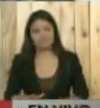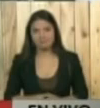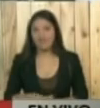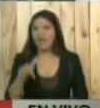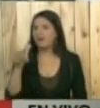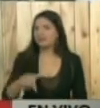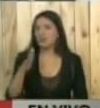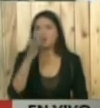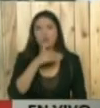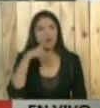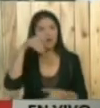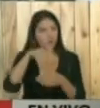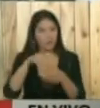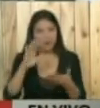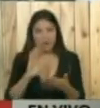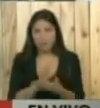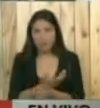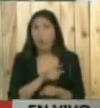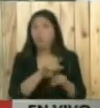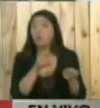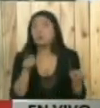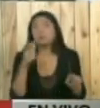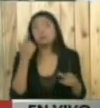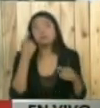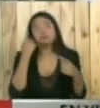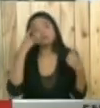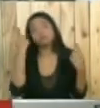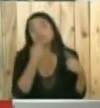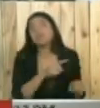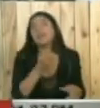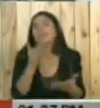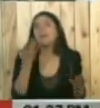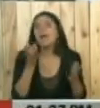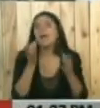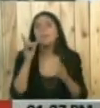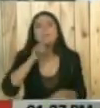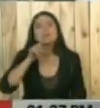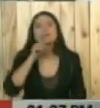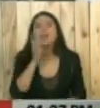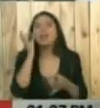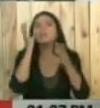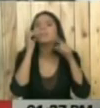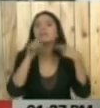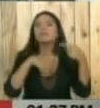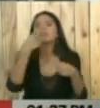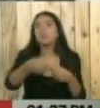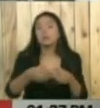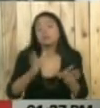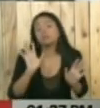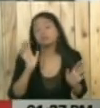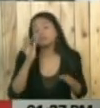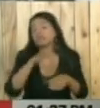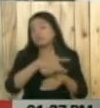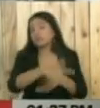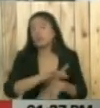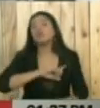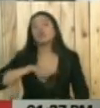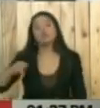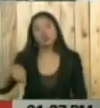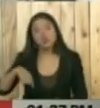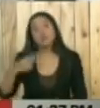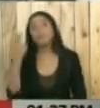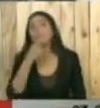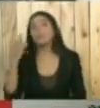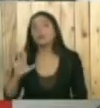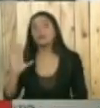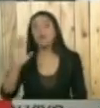no hay revocatorio. Ustedes verán qué mentira le irán a decir a su gente luego. Nosotros prometimos